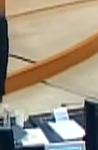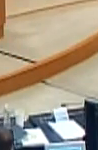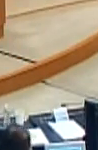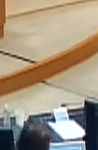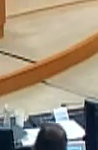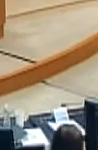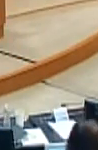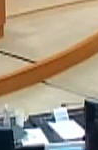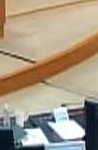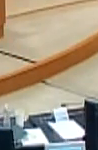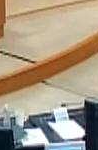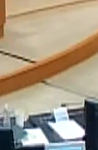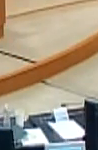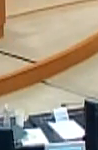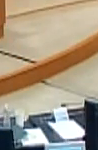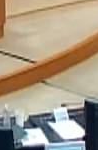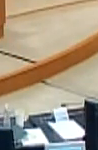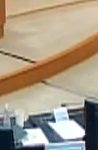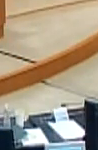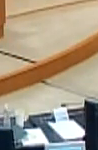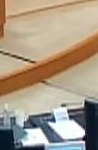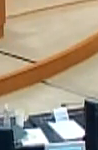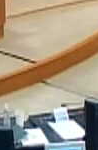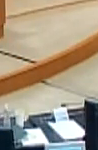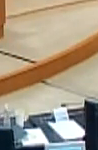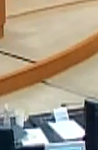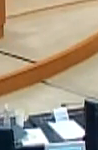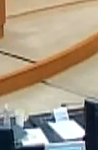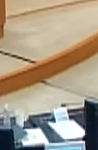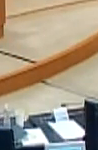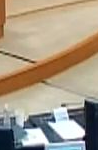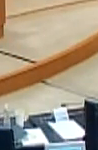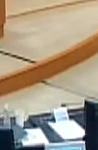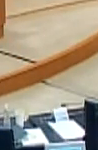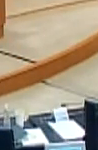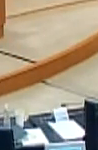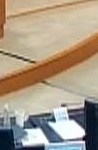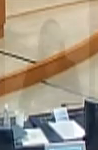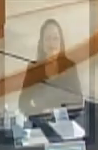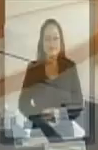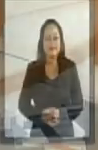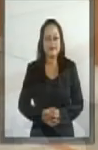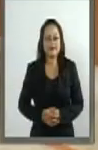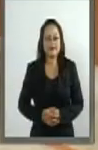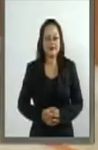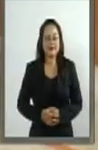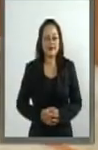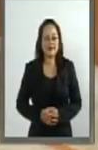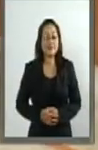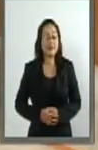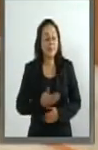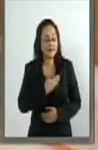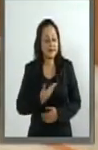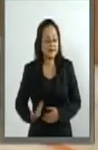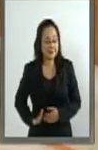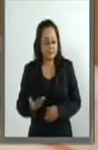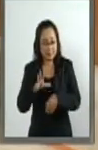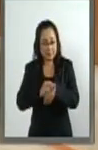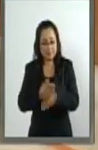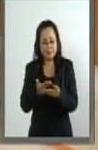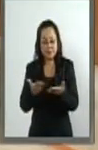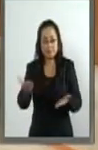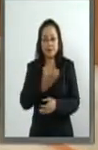Con el permiso de la presidencia, compañeras senadoras y senadores, en relación con la